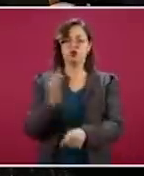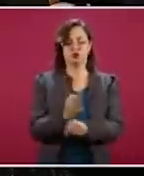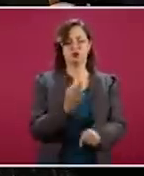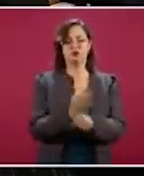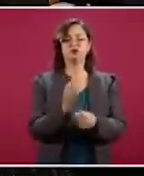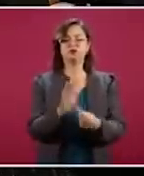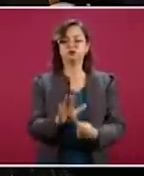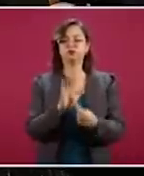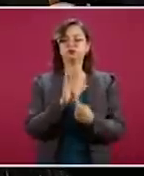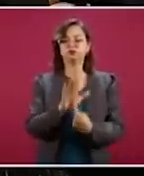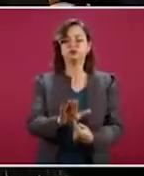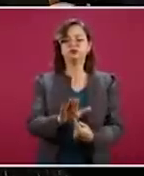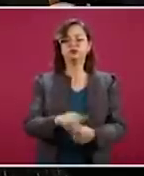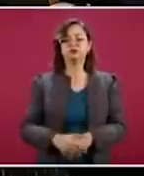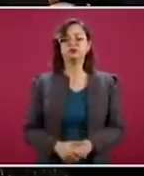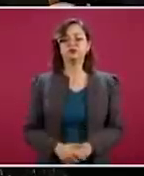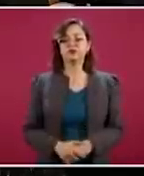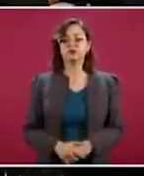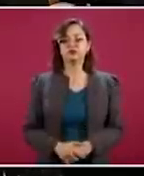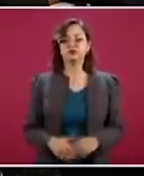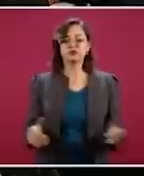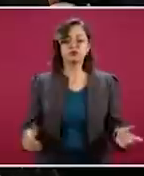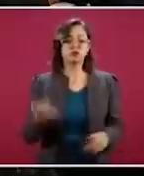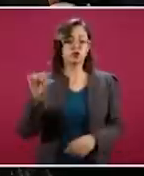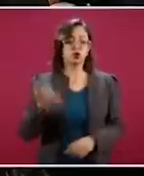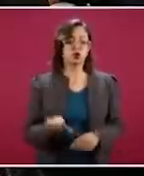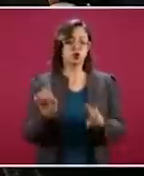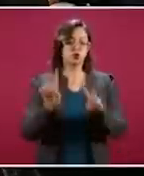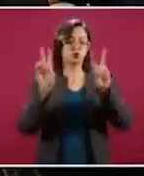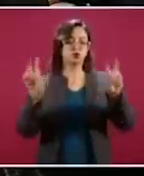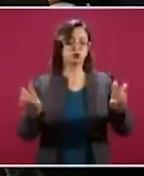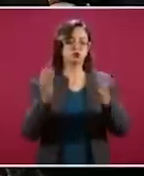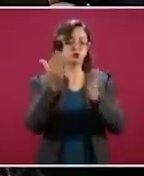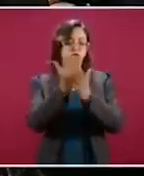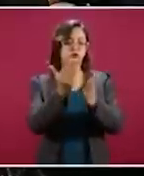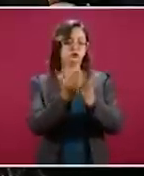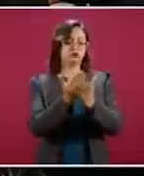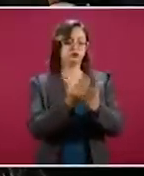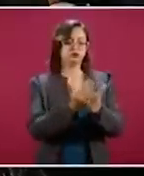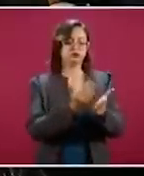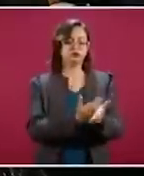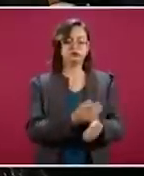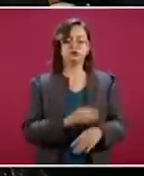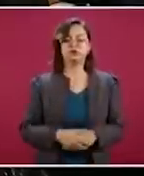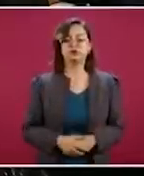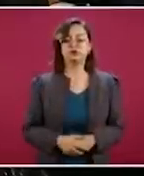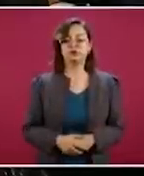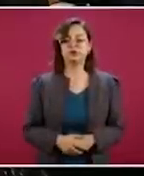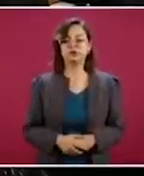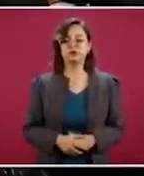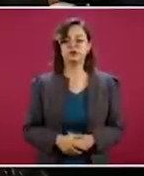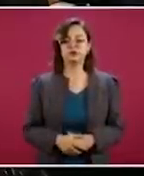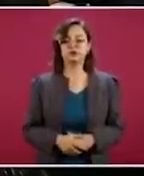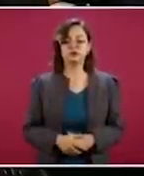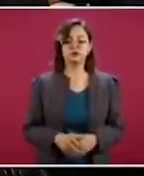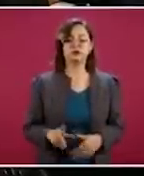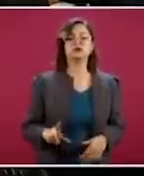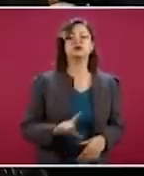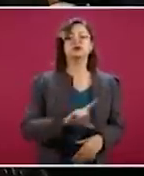que se tiene, esa es la agenda para el día de hoy. Les invitamos